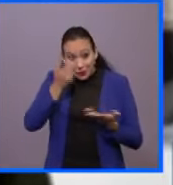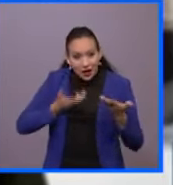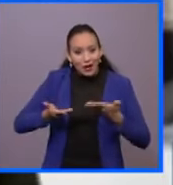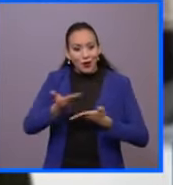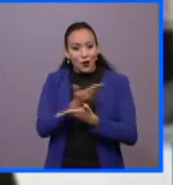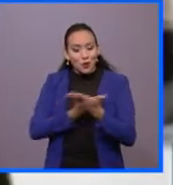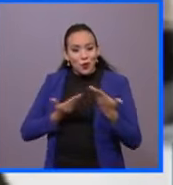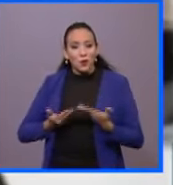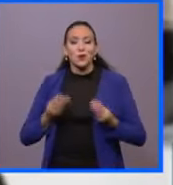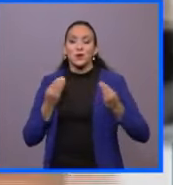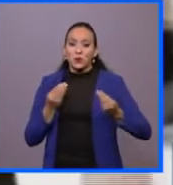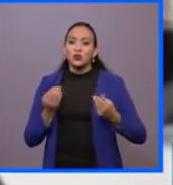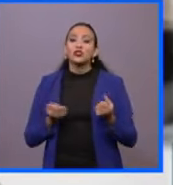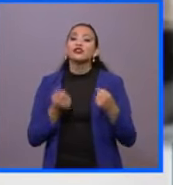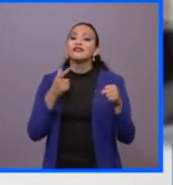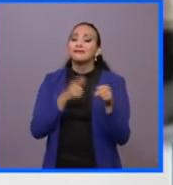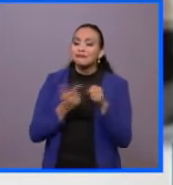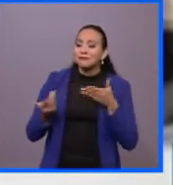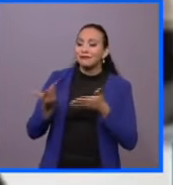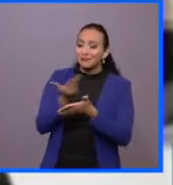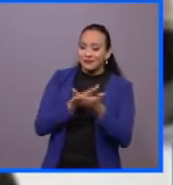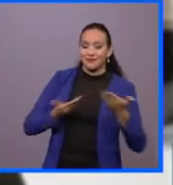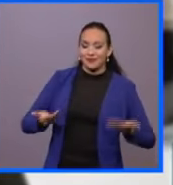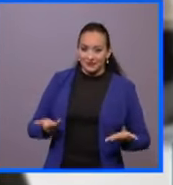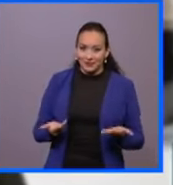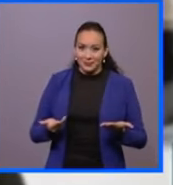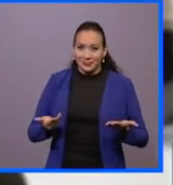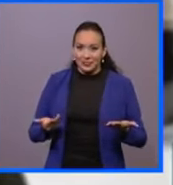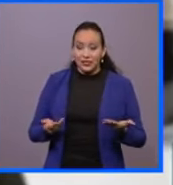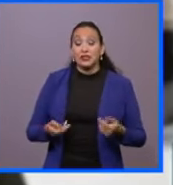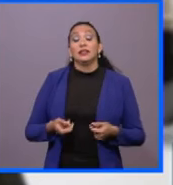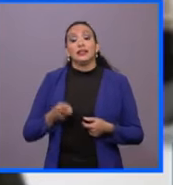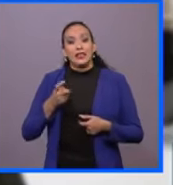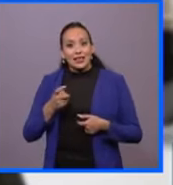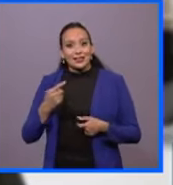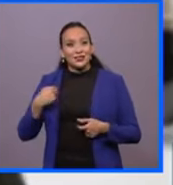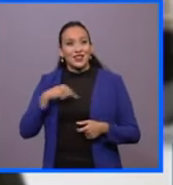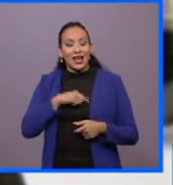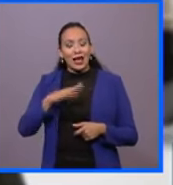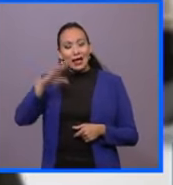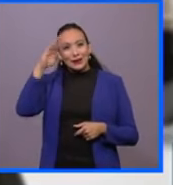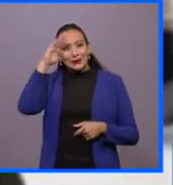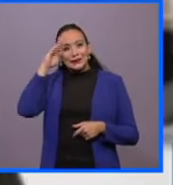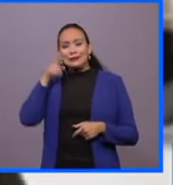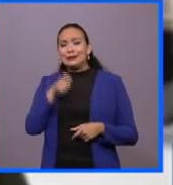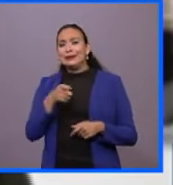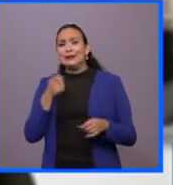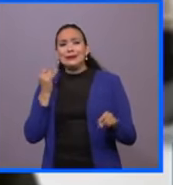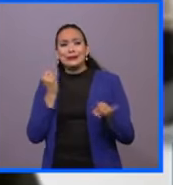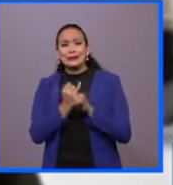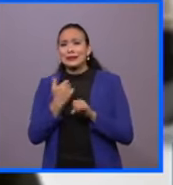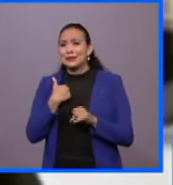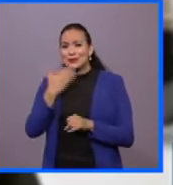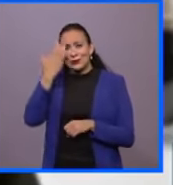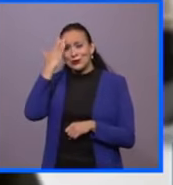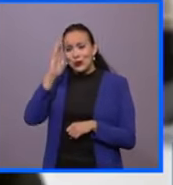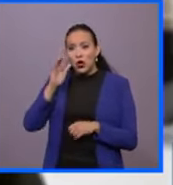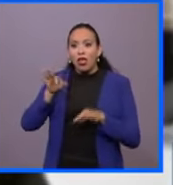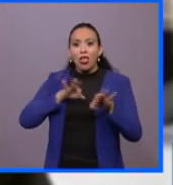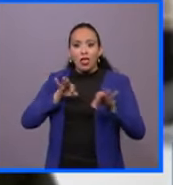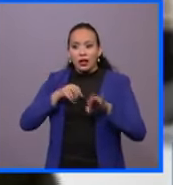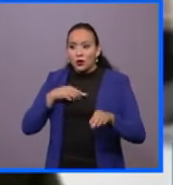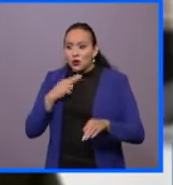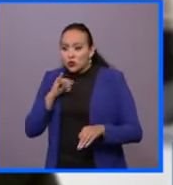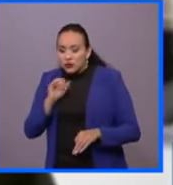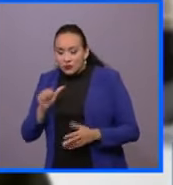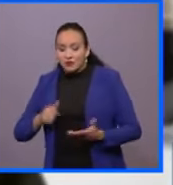estamos hablando de habilidades sociales y cómo esto nos lleva a entrar en contacto con más personas y cómo pues, nos ayudan